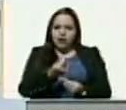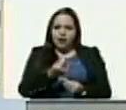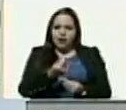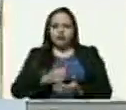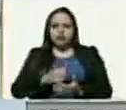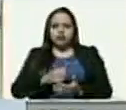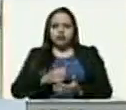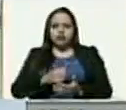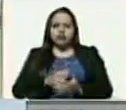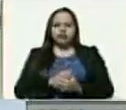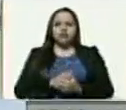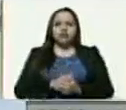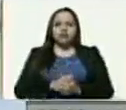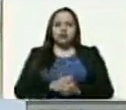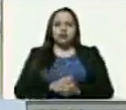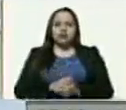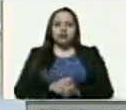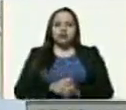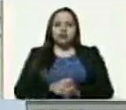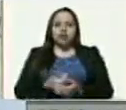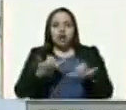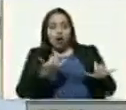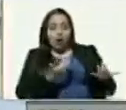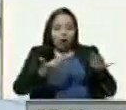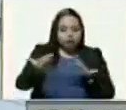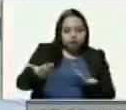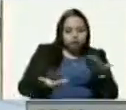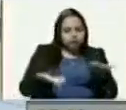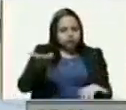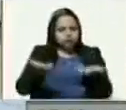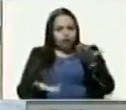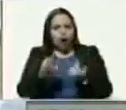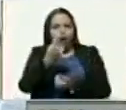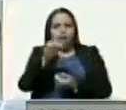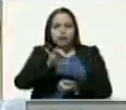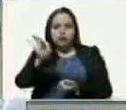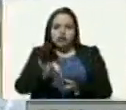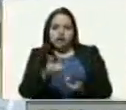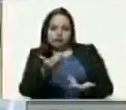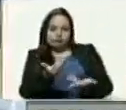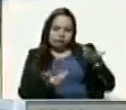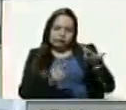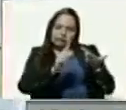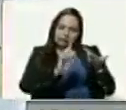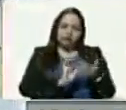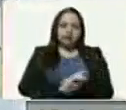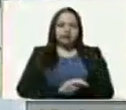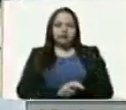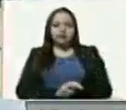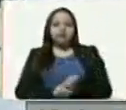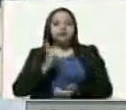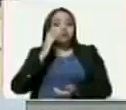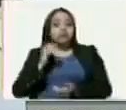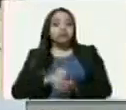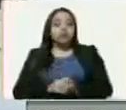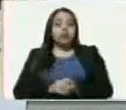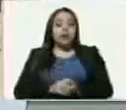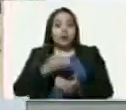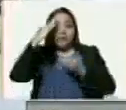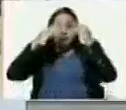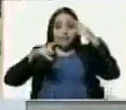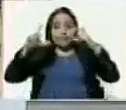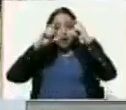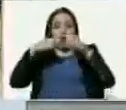Si Pedro Yajure va a hacer grandes transferencias,